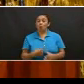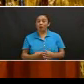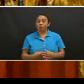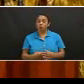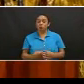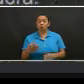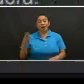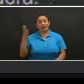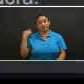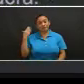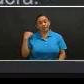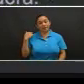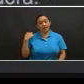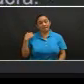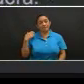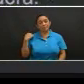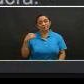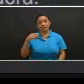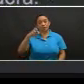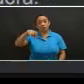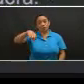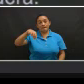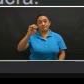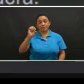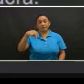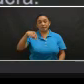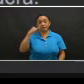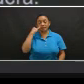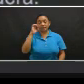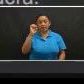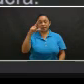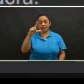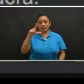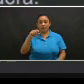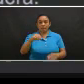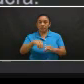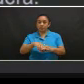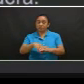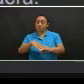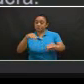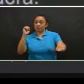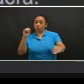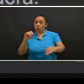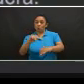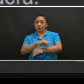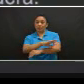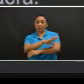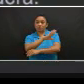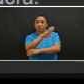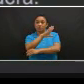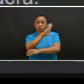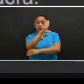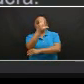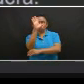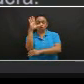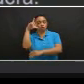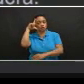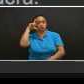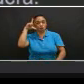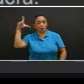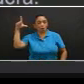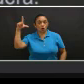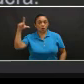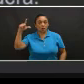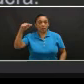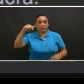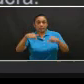pasado Peniel, le salió el sol y cojeaba de su cadera. Entonces, cuando él